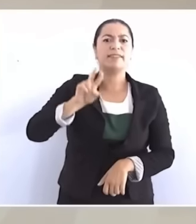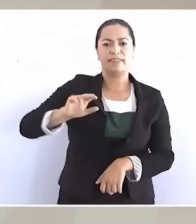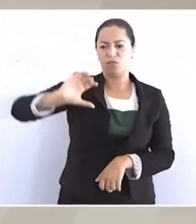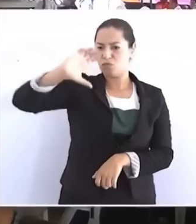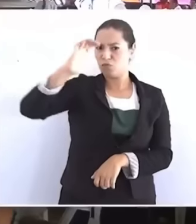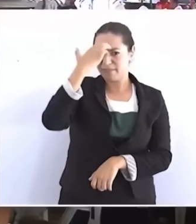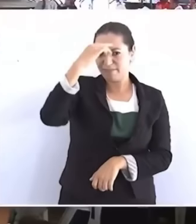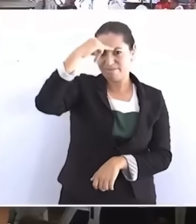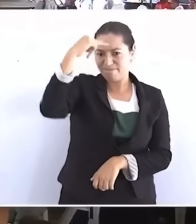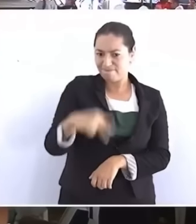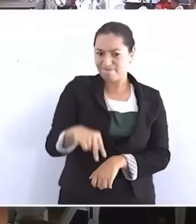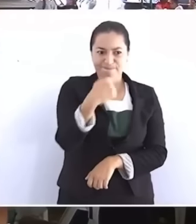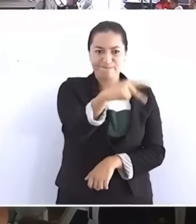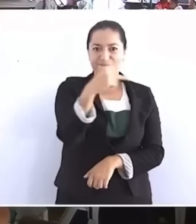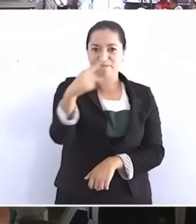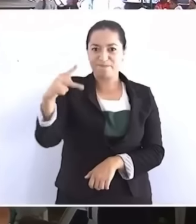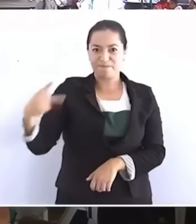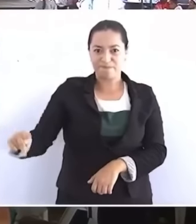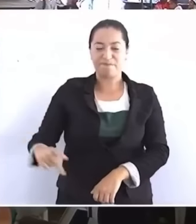mexicanas.